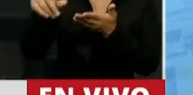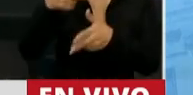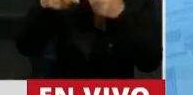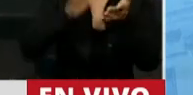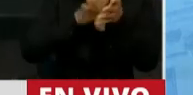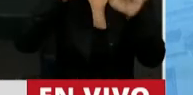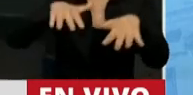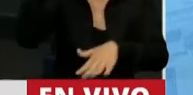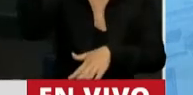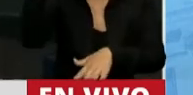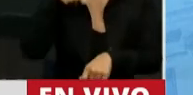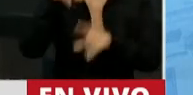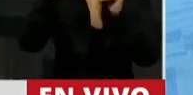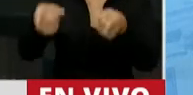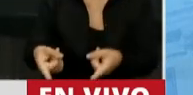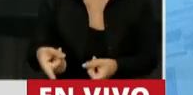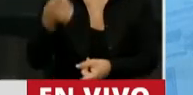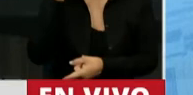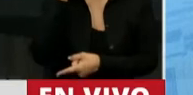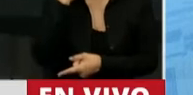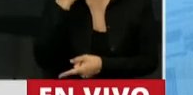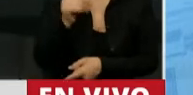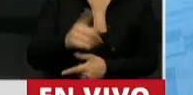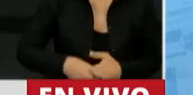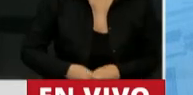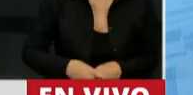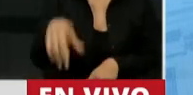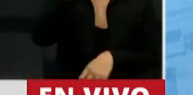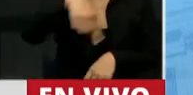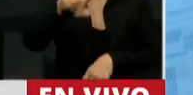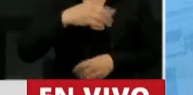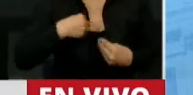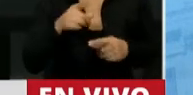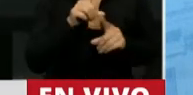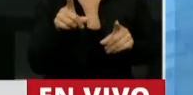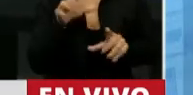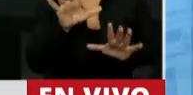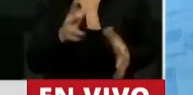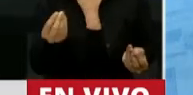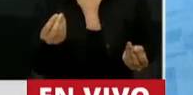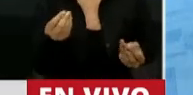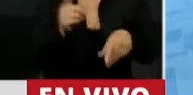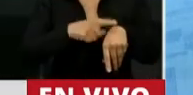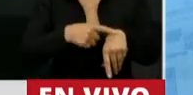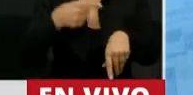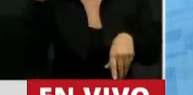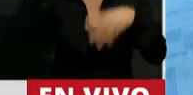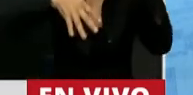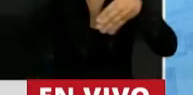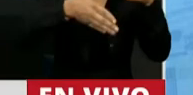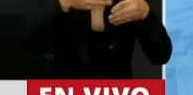barra bravas, porque ahí también está el meollo de la cuestión. O nadie se sintió interpelado cuando sin barbijo, sin